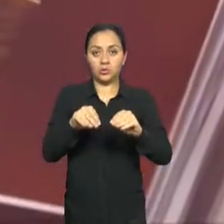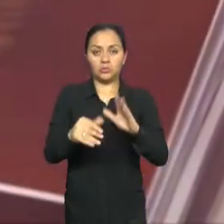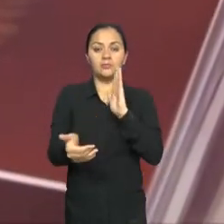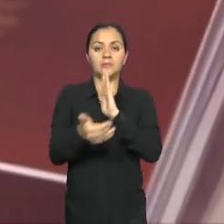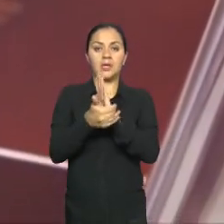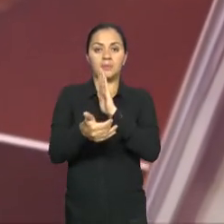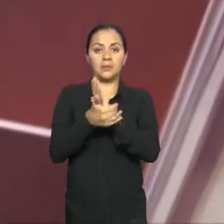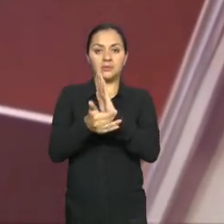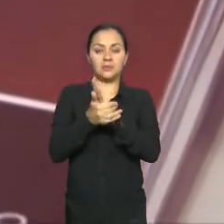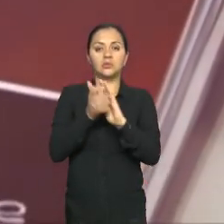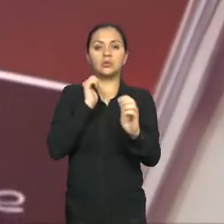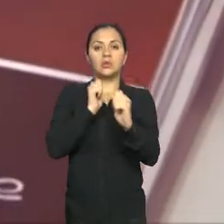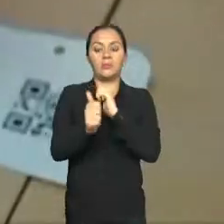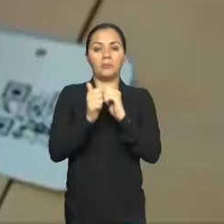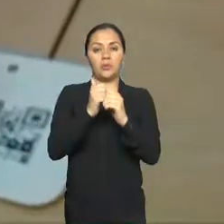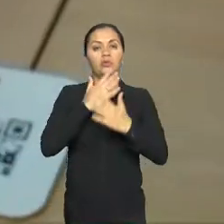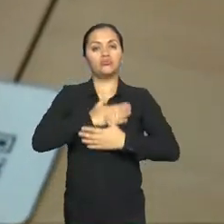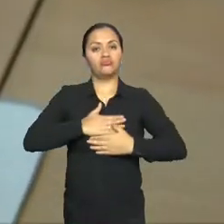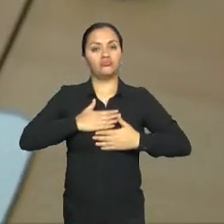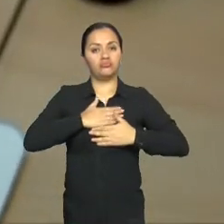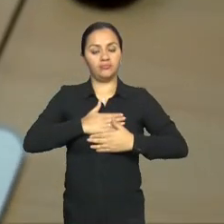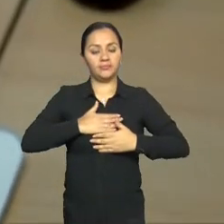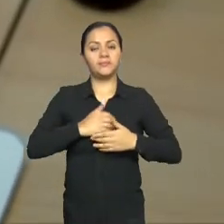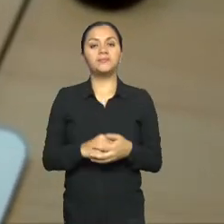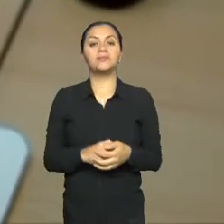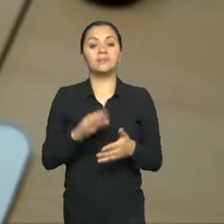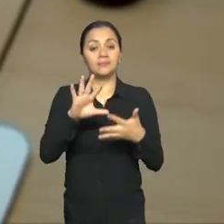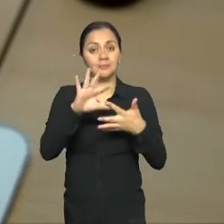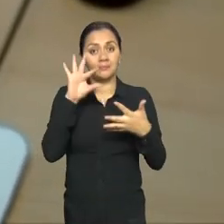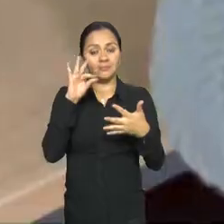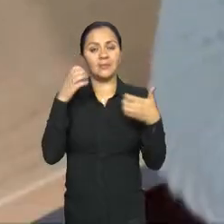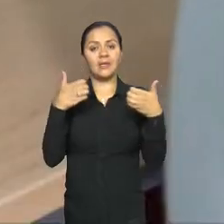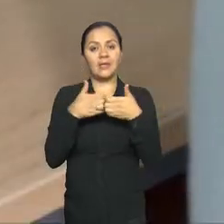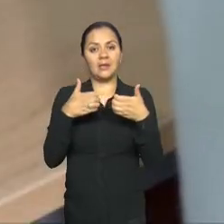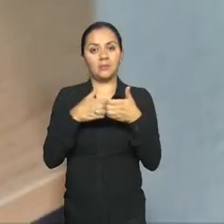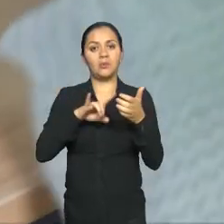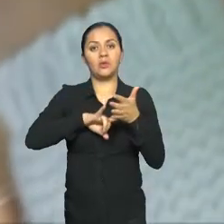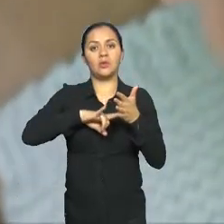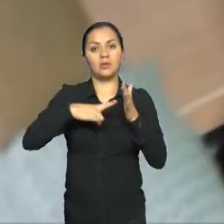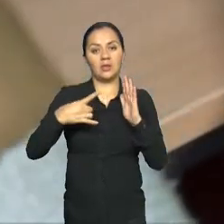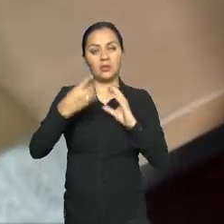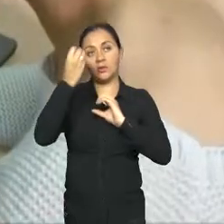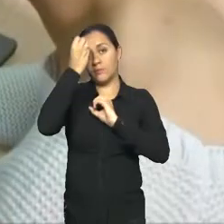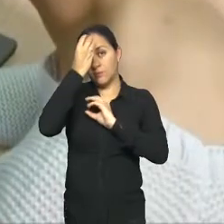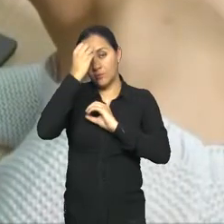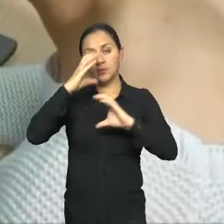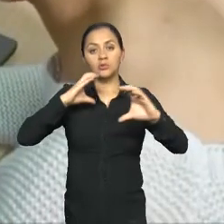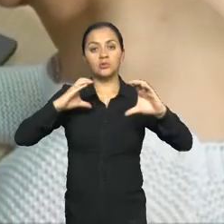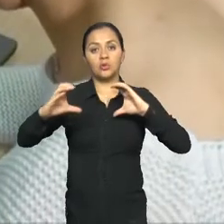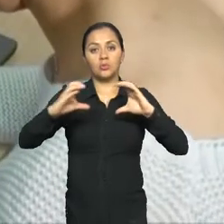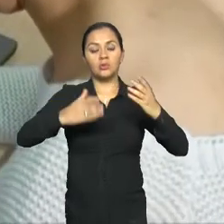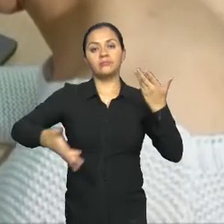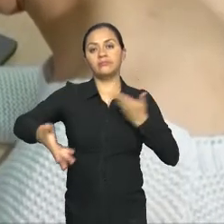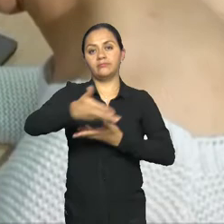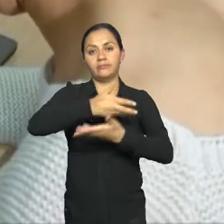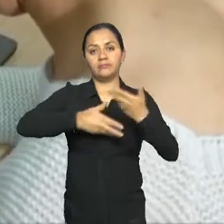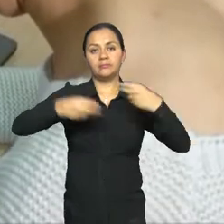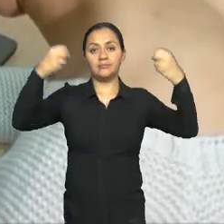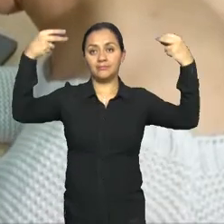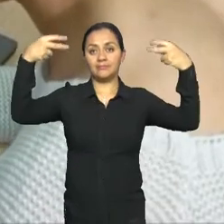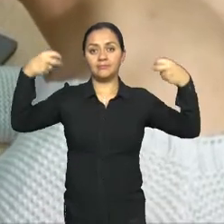capacitación, deporte y recreación. Elementos y equipos de tecnología de la información, de las comunicaciones y